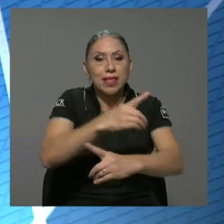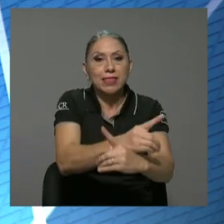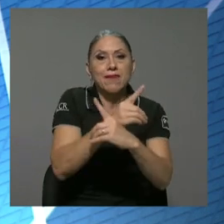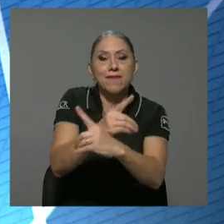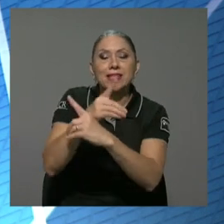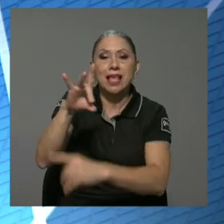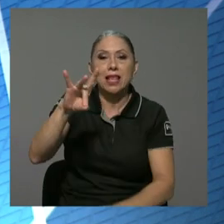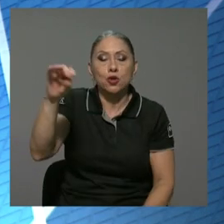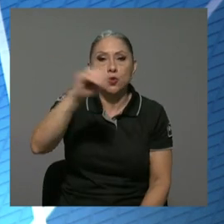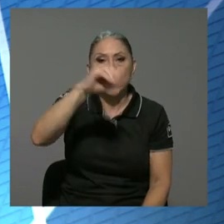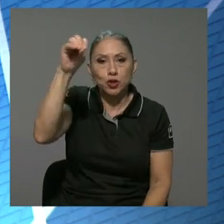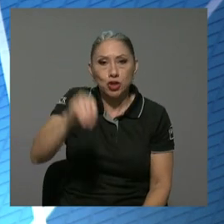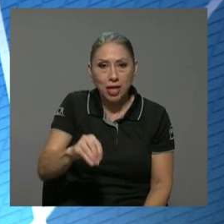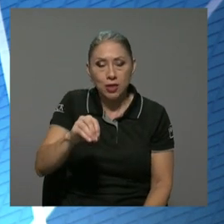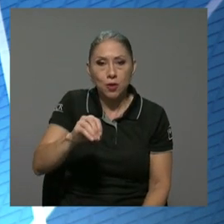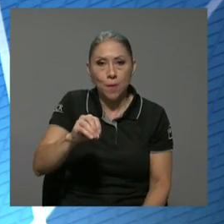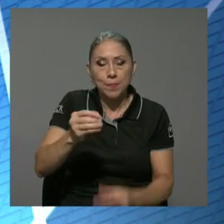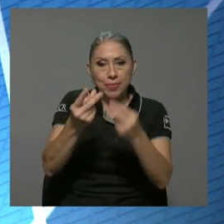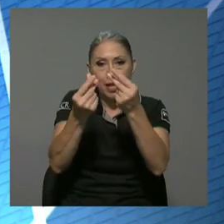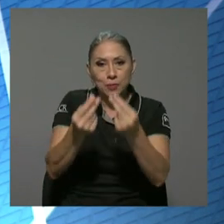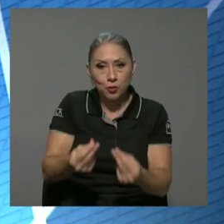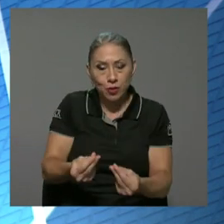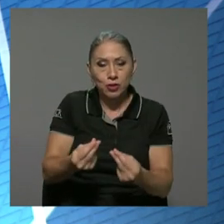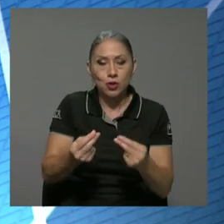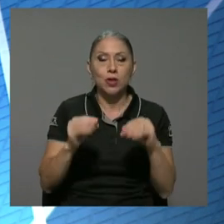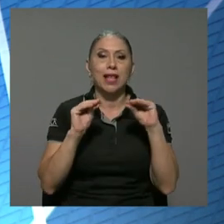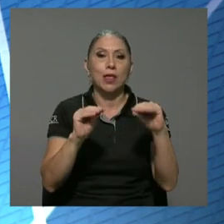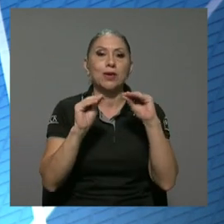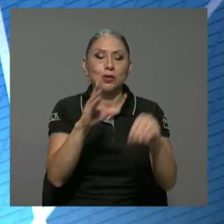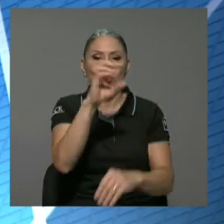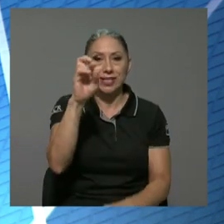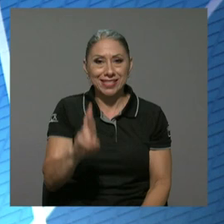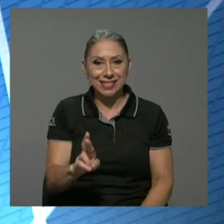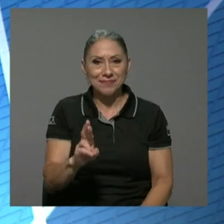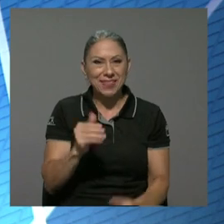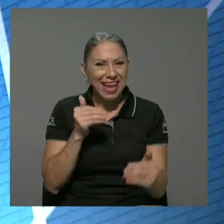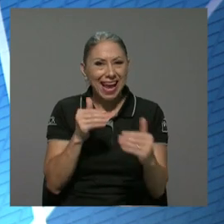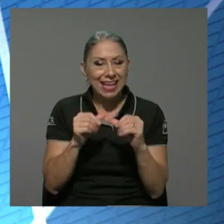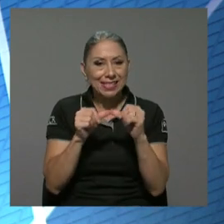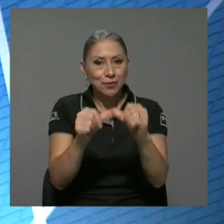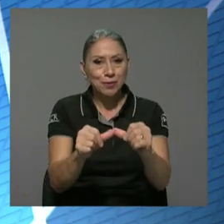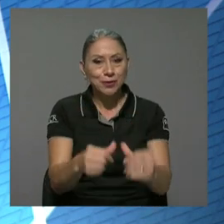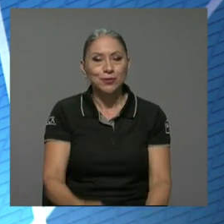del 8% del presupuesto de la educación costarricense. Ya casi volvemos.